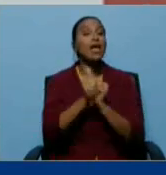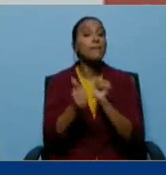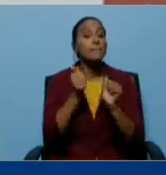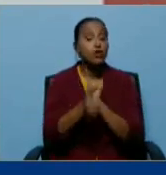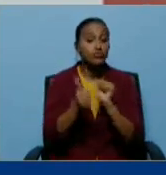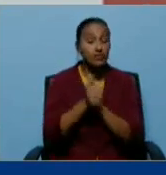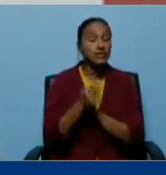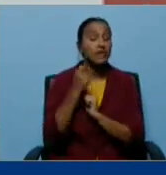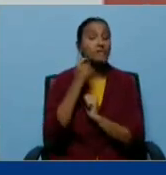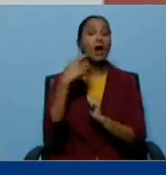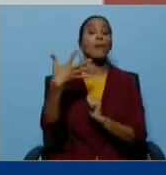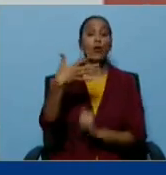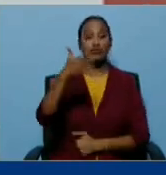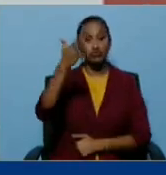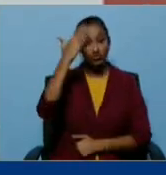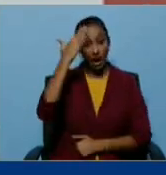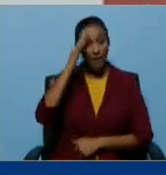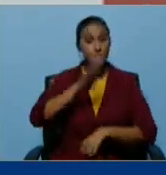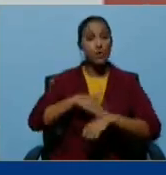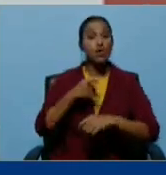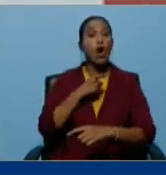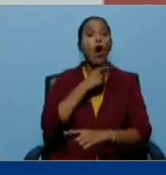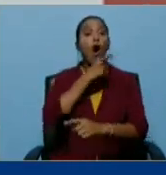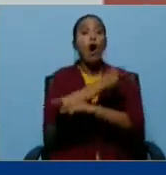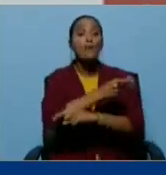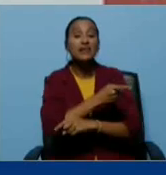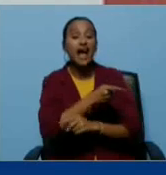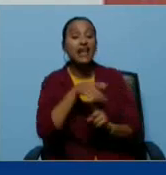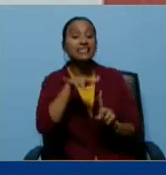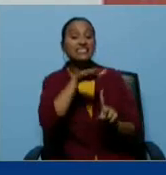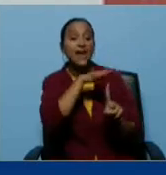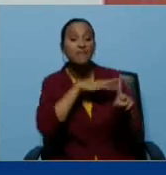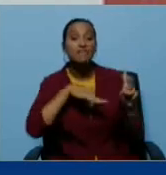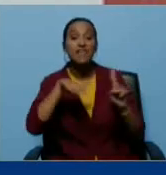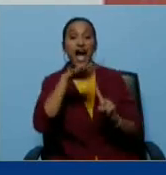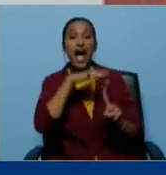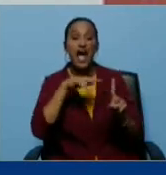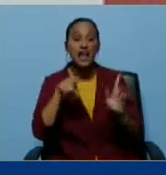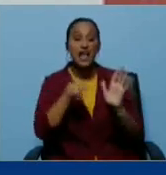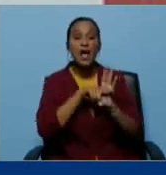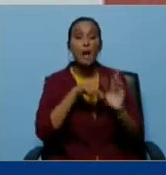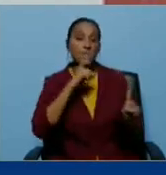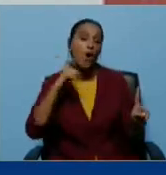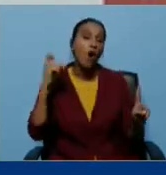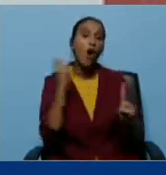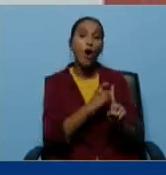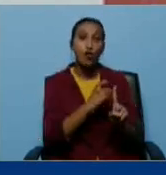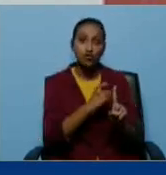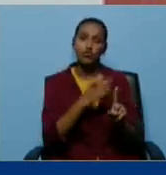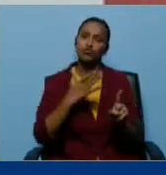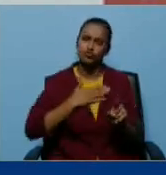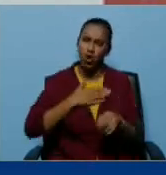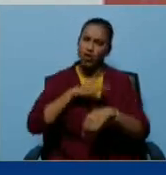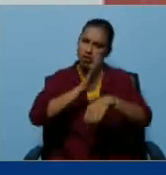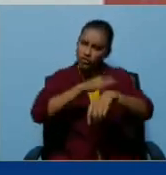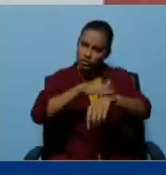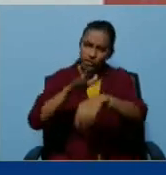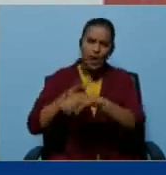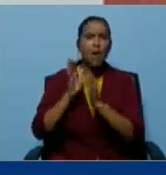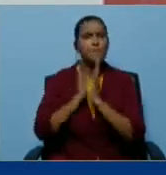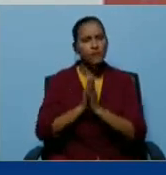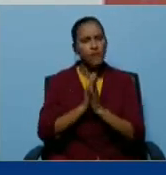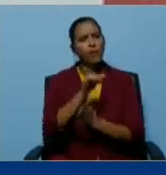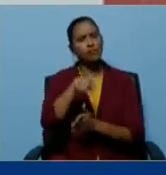que los obligaron por chantaje, por amenaza y por odio. Yo los llamo a que se curen ese